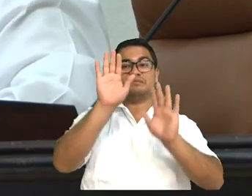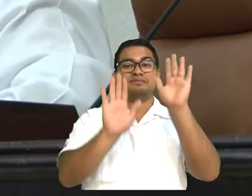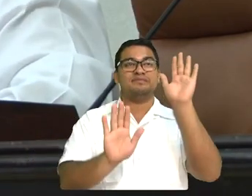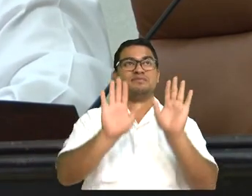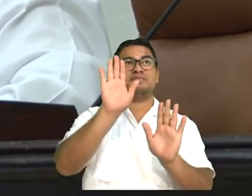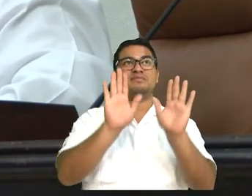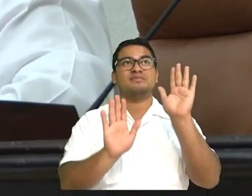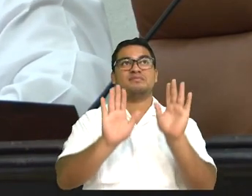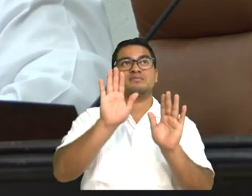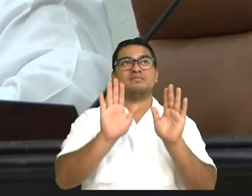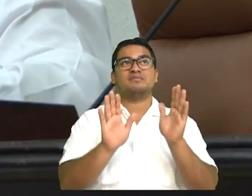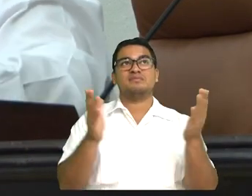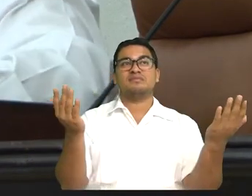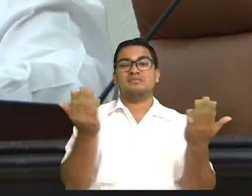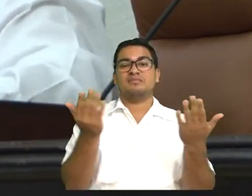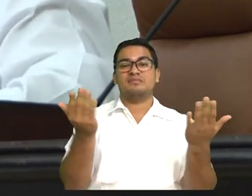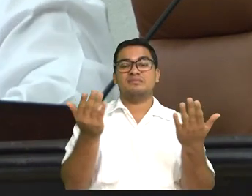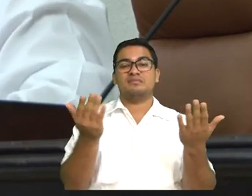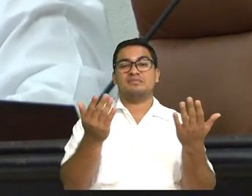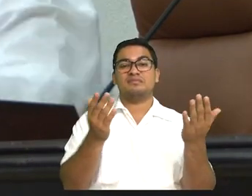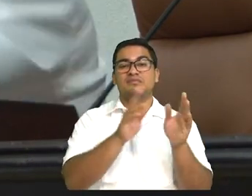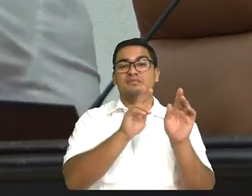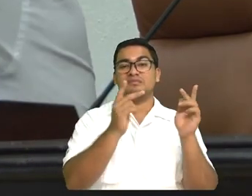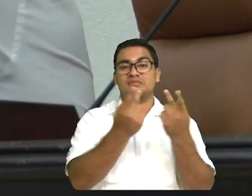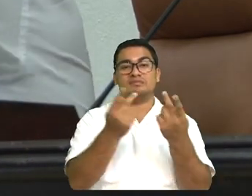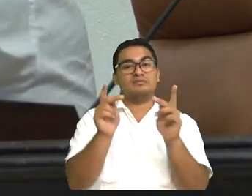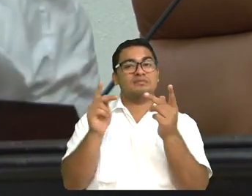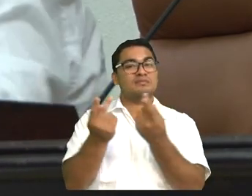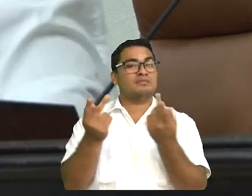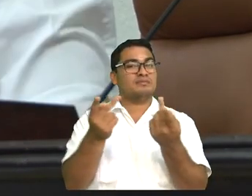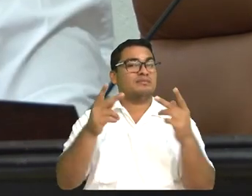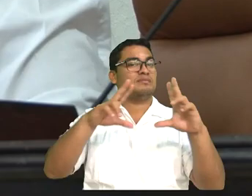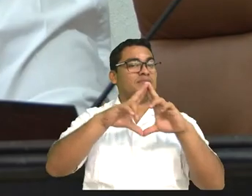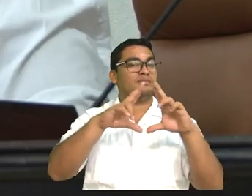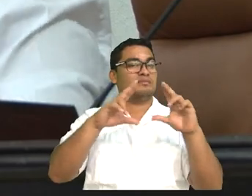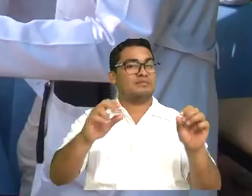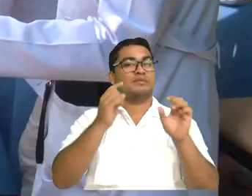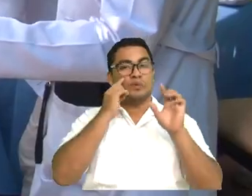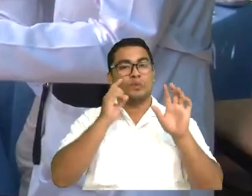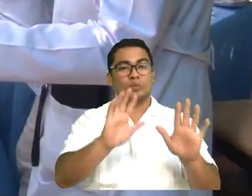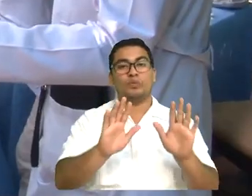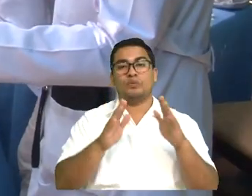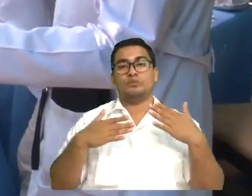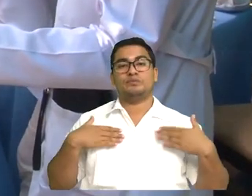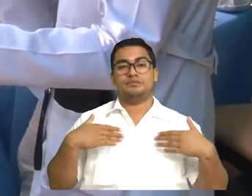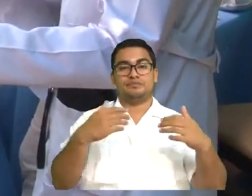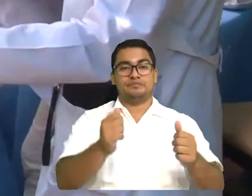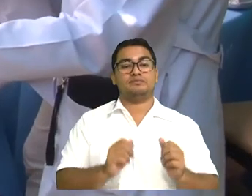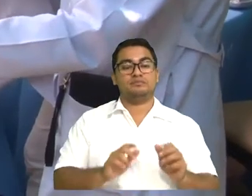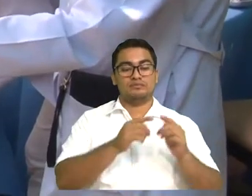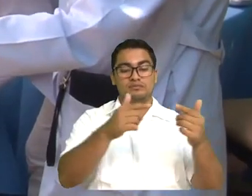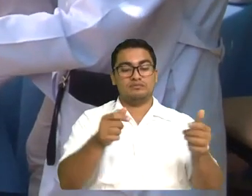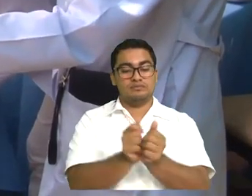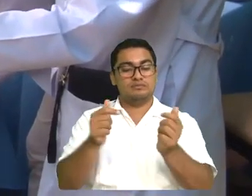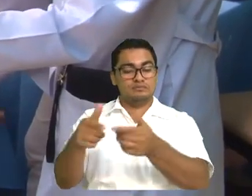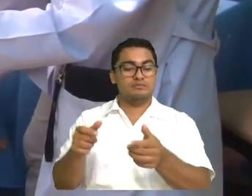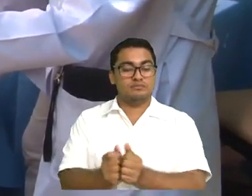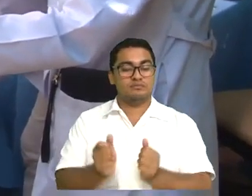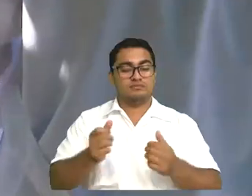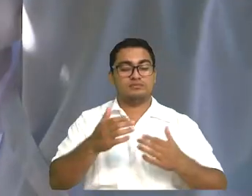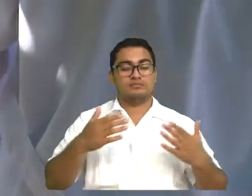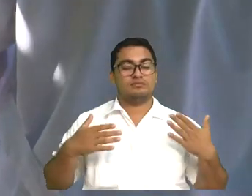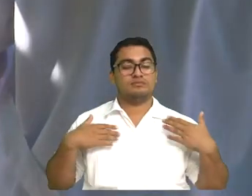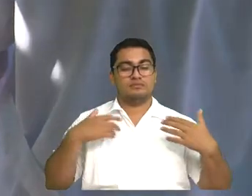participación de la población en el cuidado de su salud. Los equipos de salud familiar o